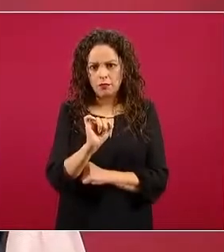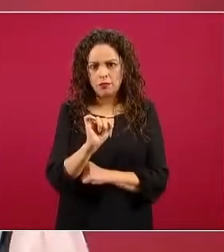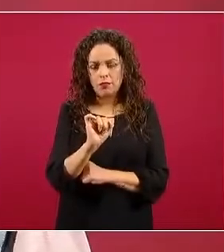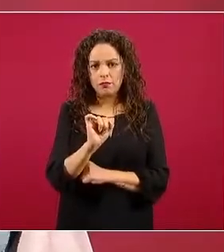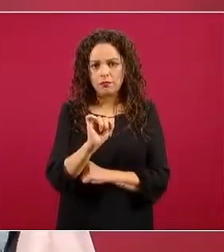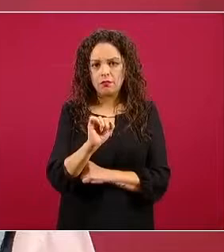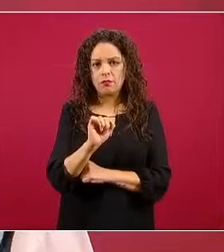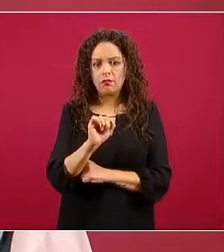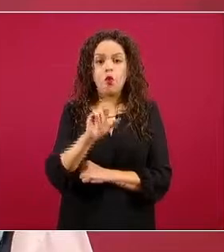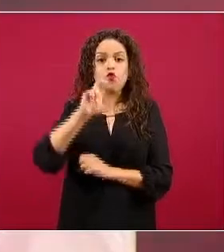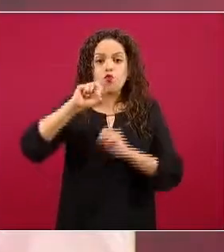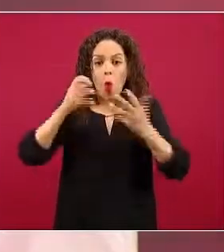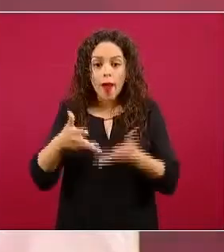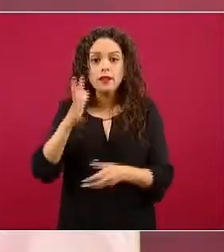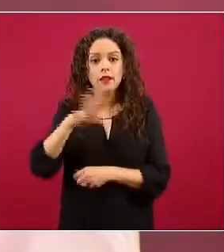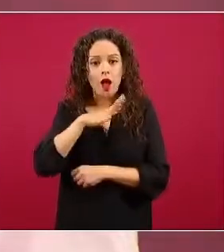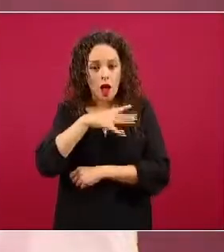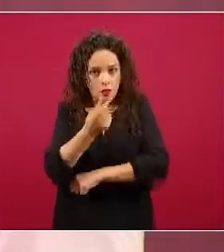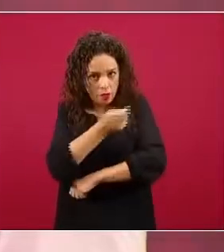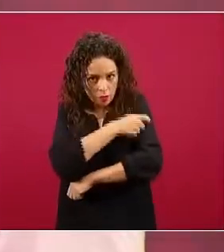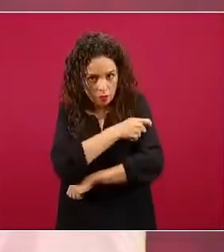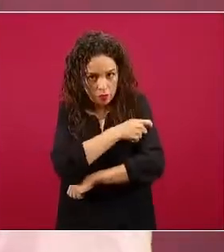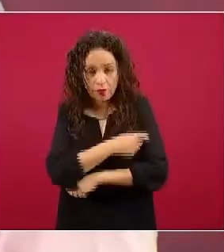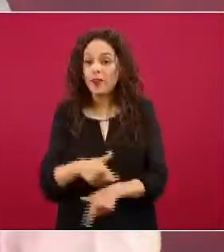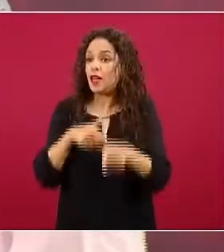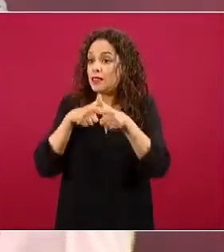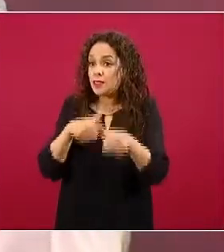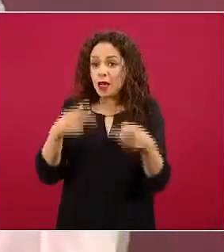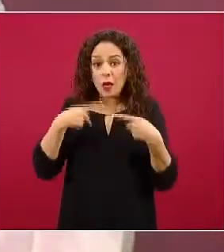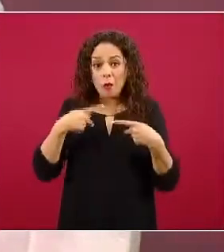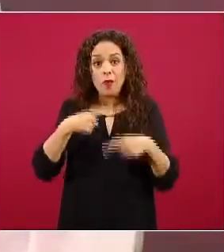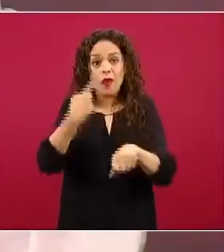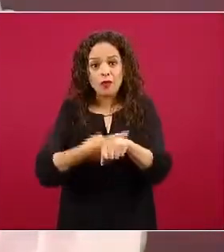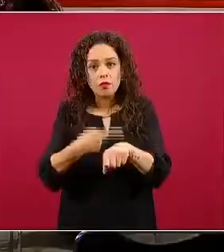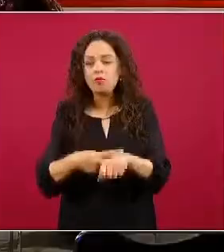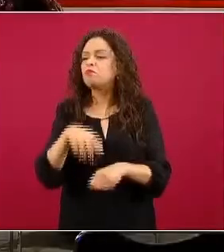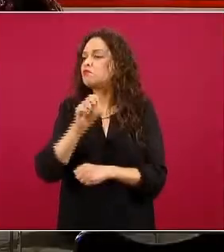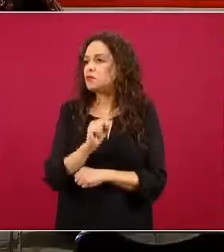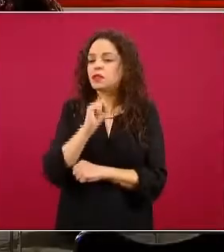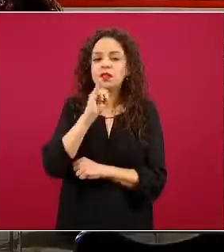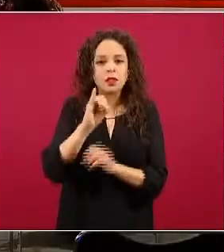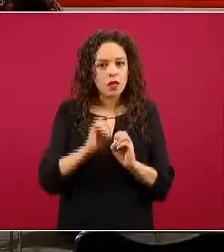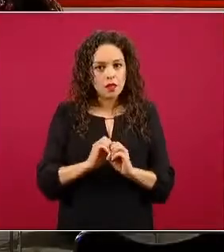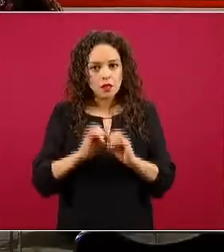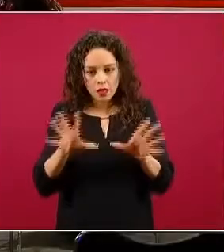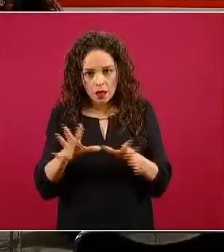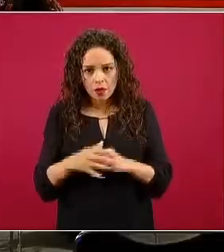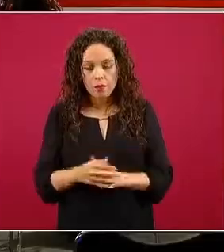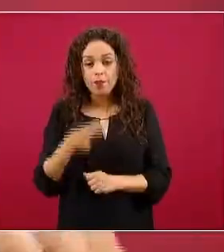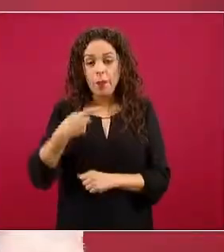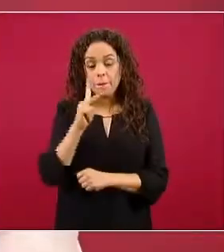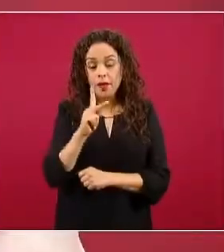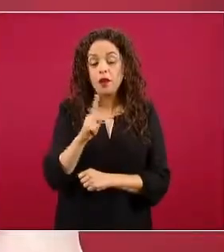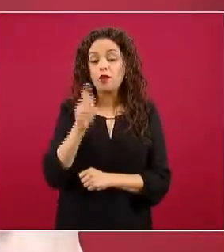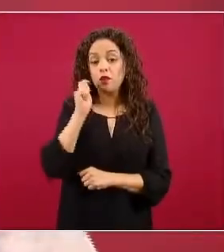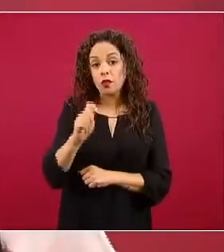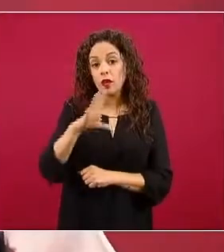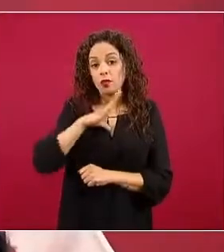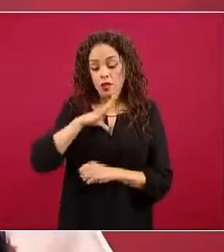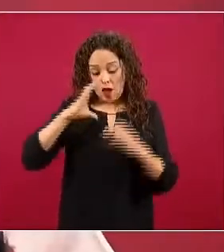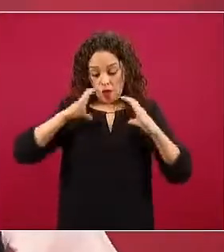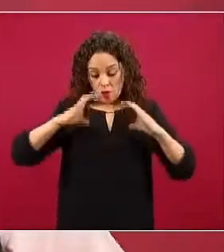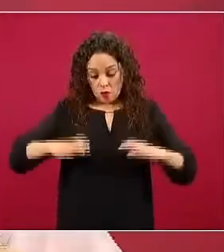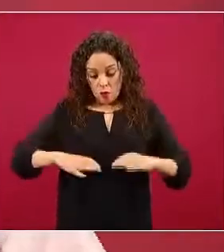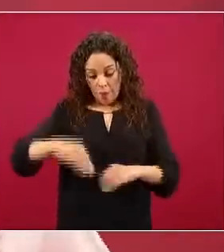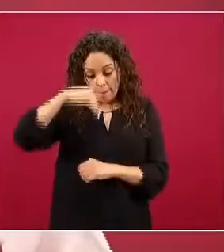¿Va a seguir habiendo enfermos? Sí, también, pero entonces lo que vamos a tener es un sistema inmunológico